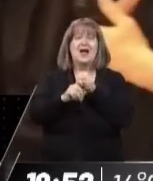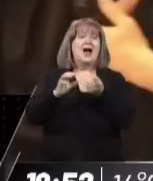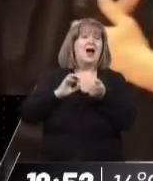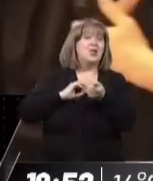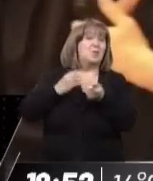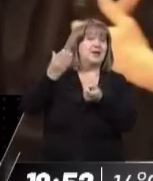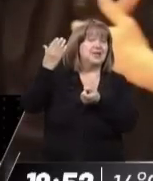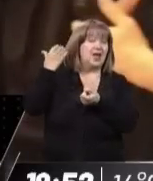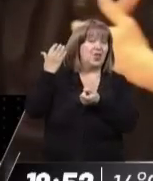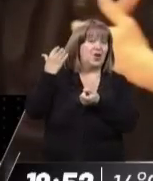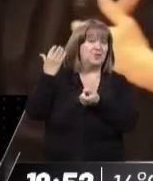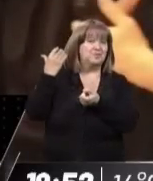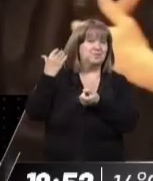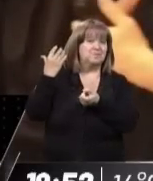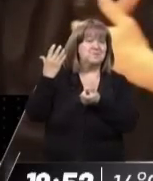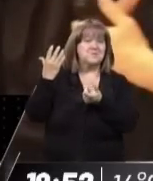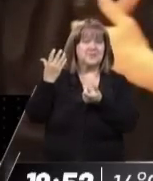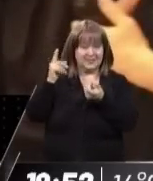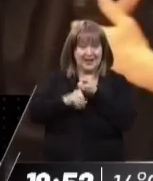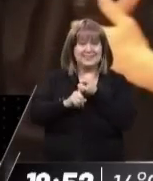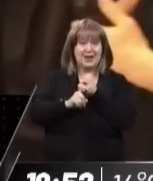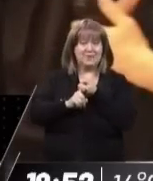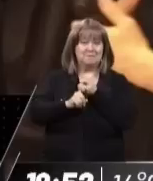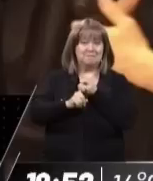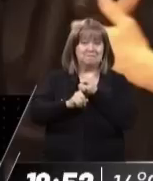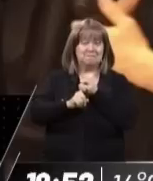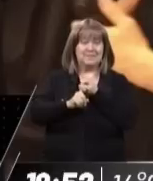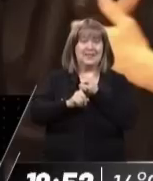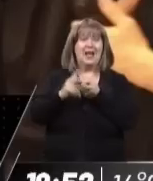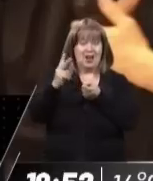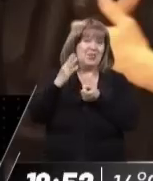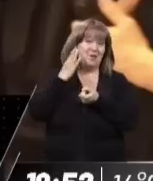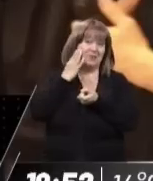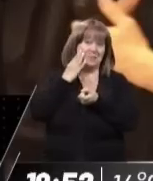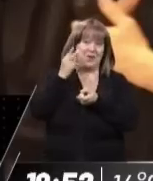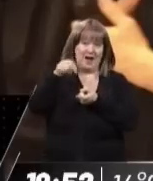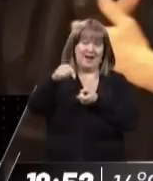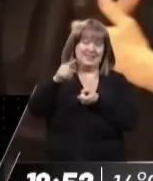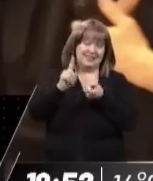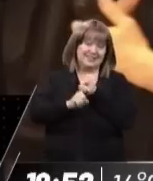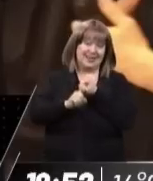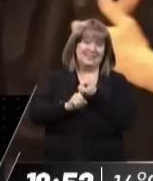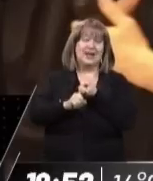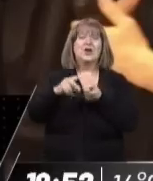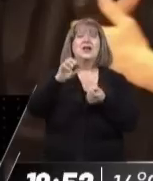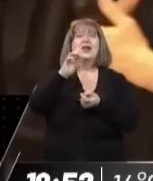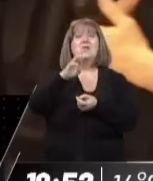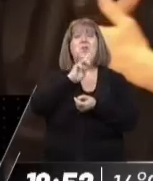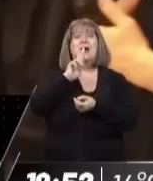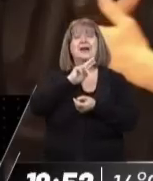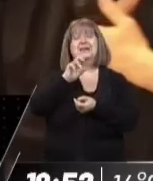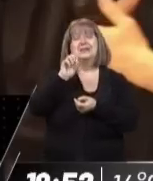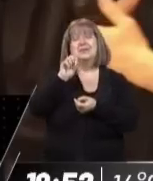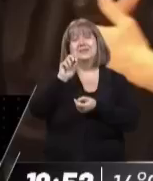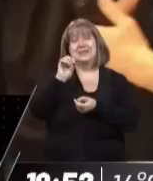porque era muy cercana la entrevista igualmente, pero allí lo están viendo ustedes dos en pantalla a Viviana y a